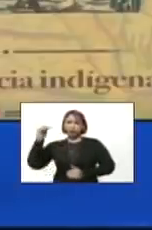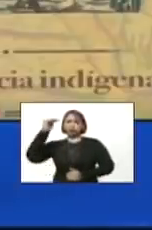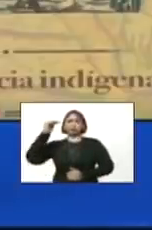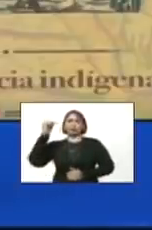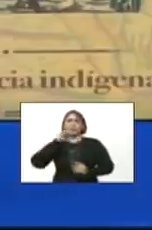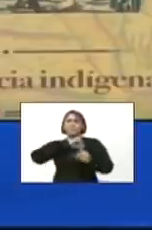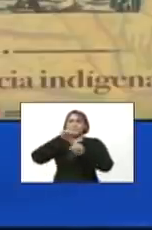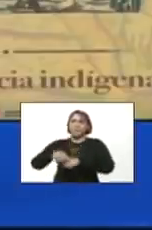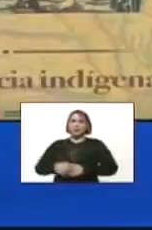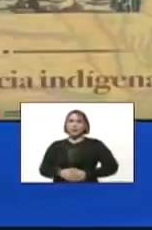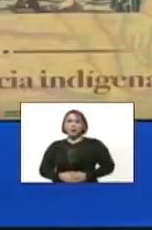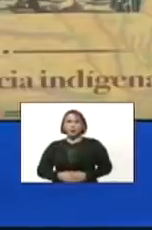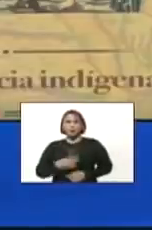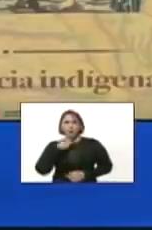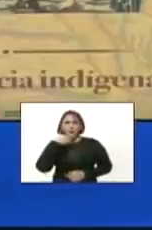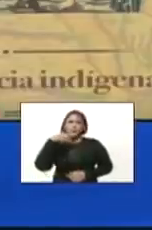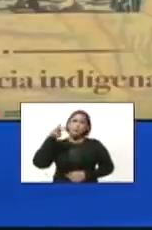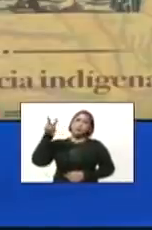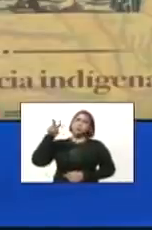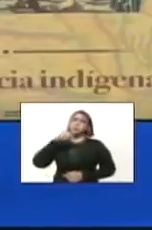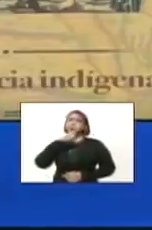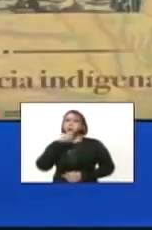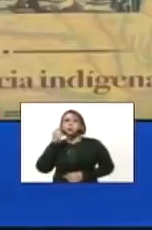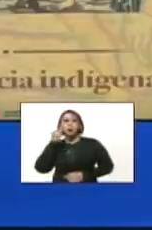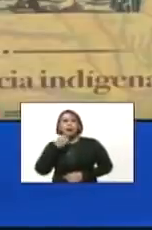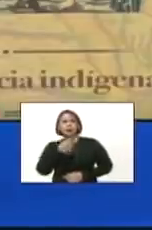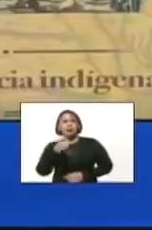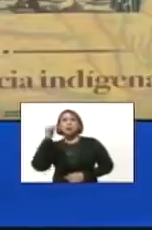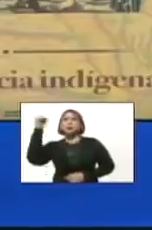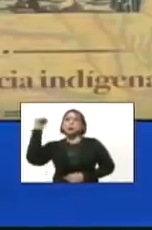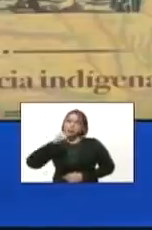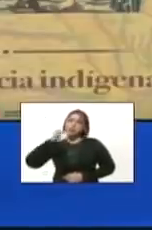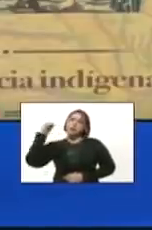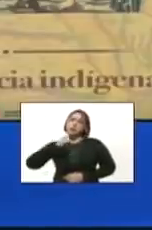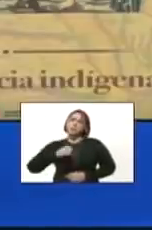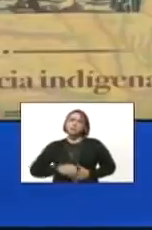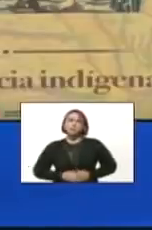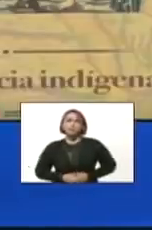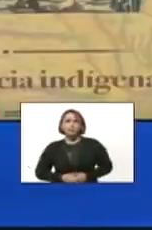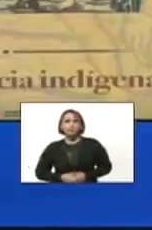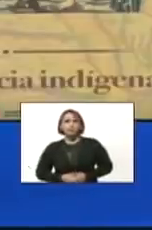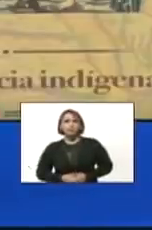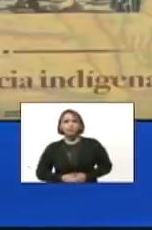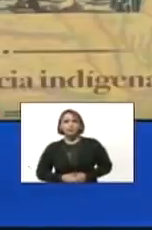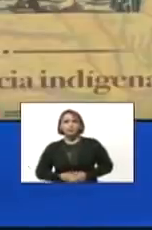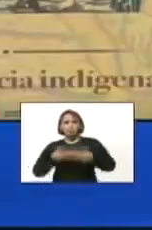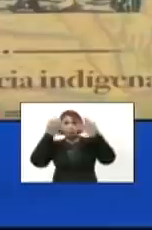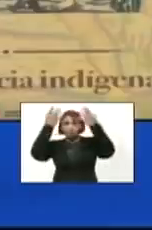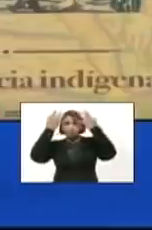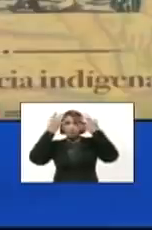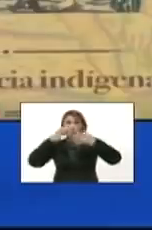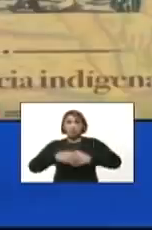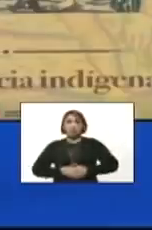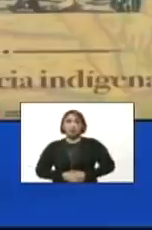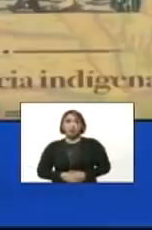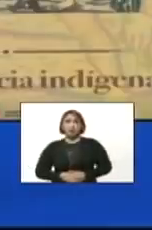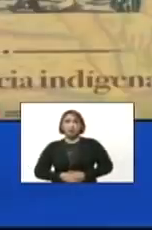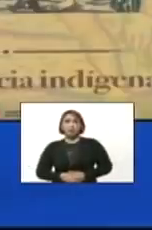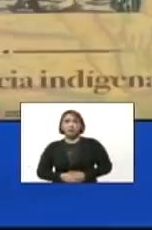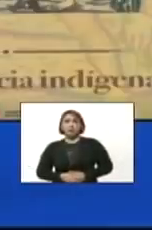la anciana alzando el rostro como recordando dice, sí, sí, la doncella, el invasor,